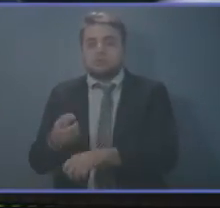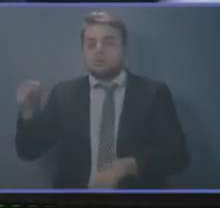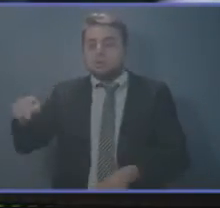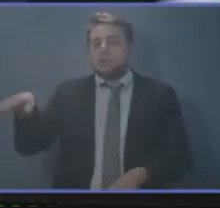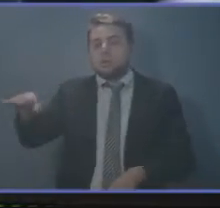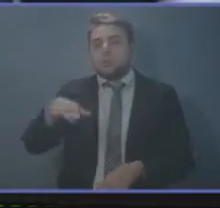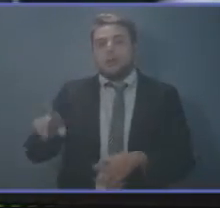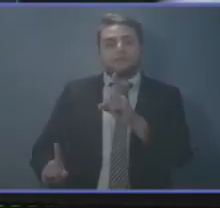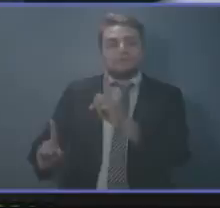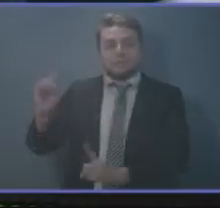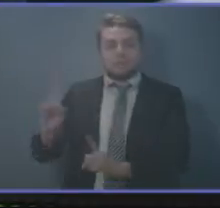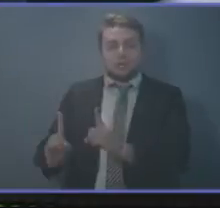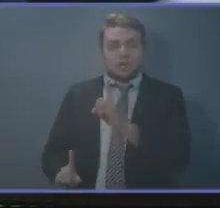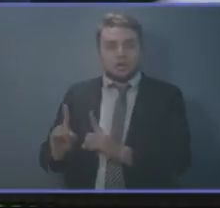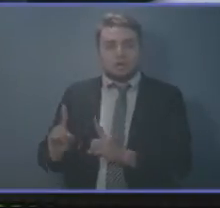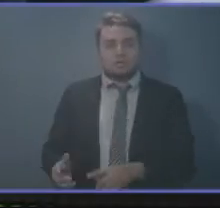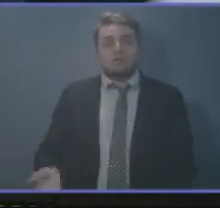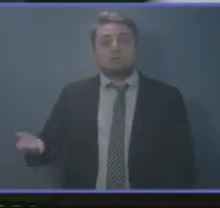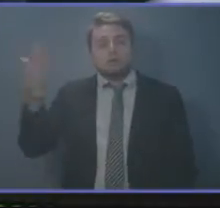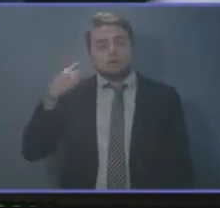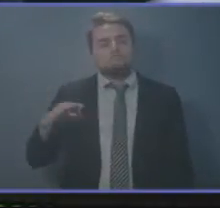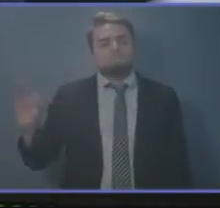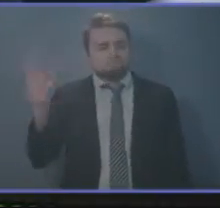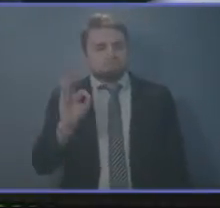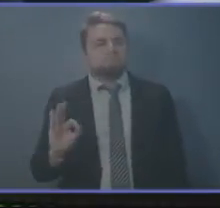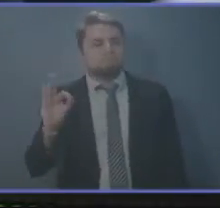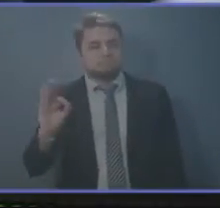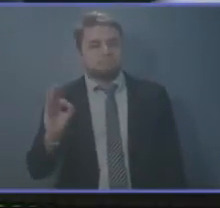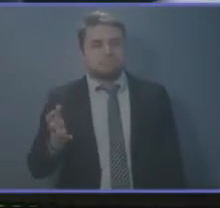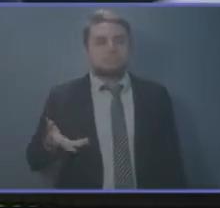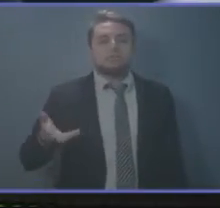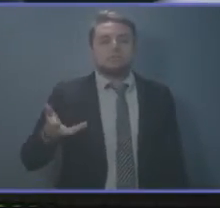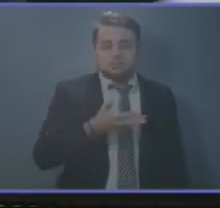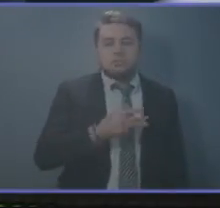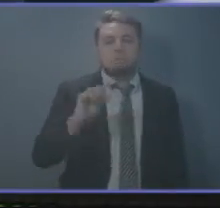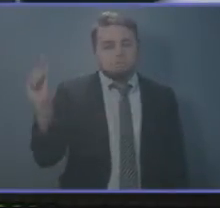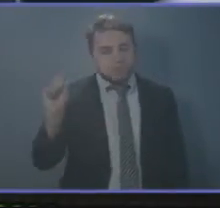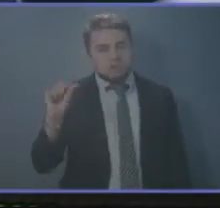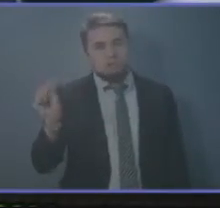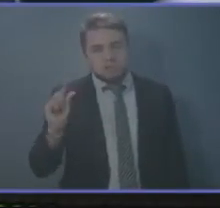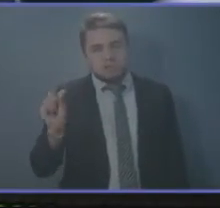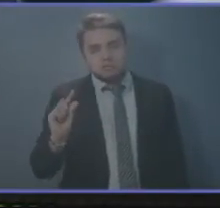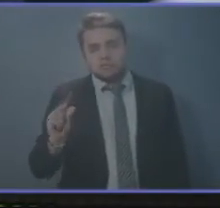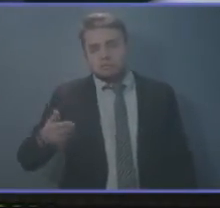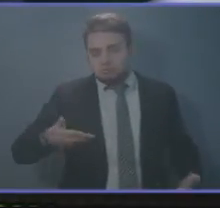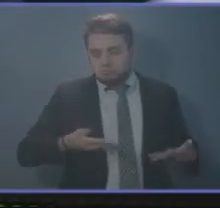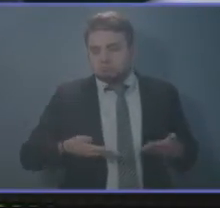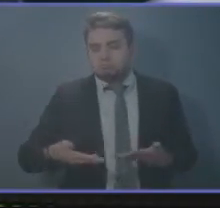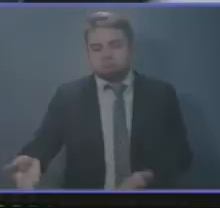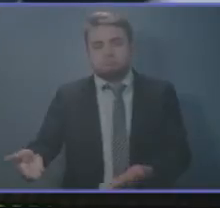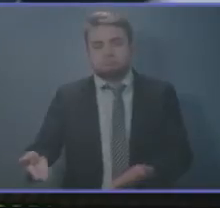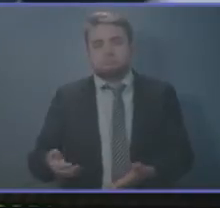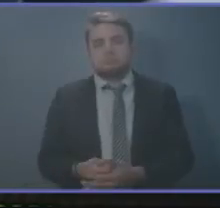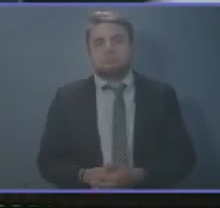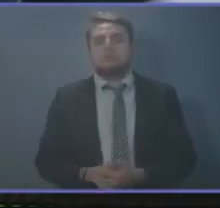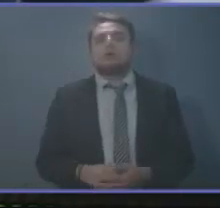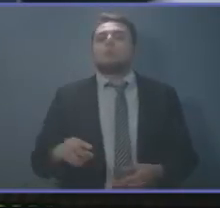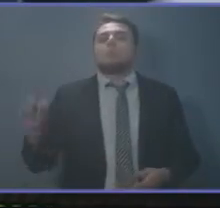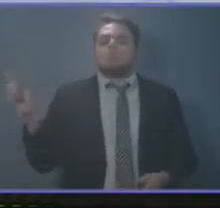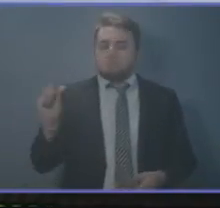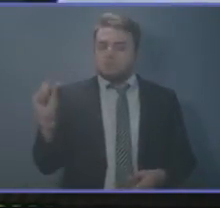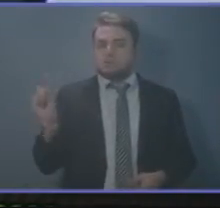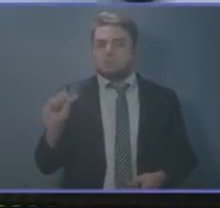Ana. Y fueron tan gentiles que nos abrieron las puertas de su contabilidad, nos